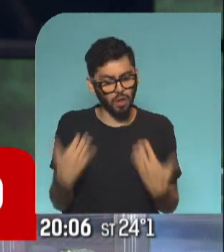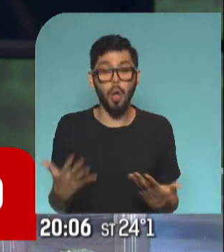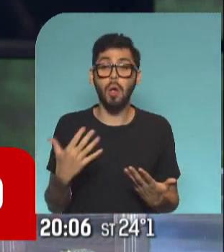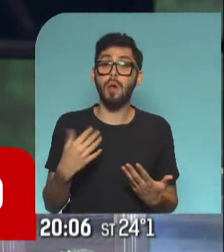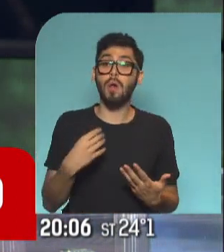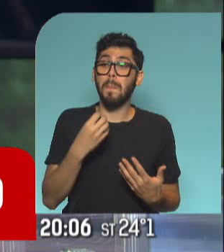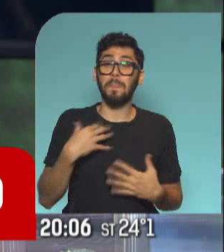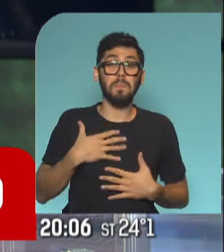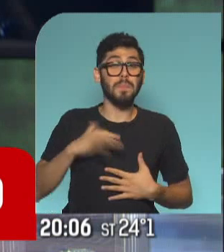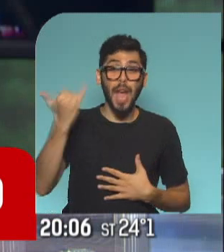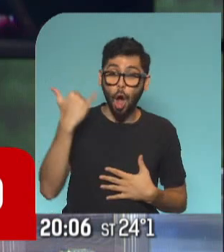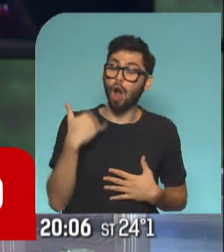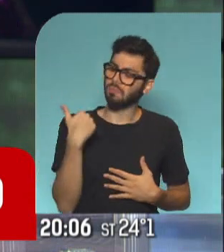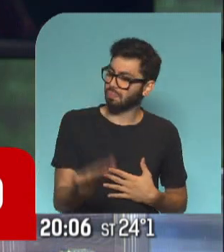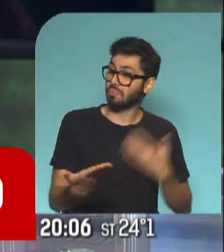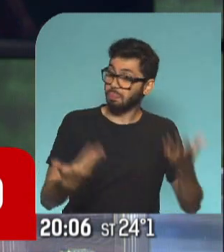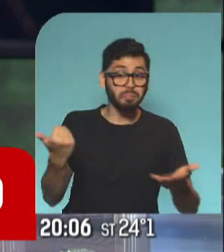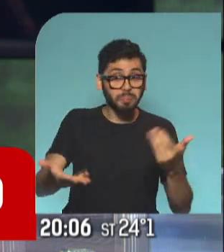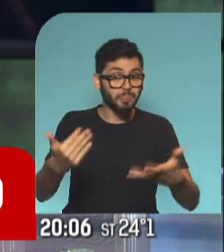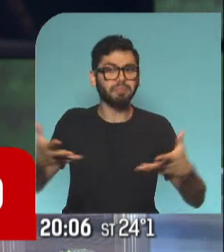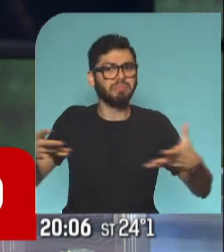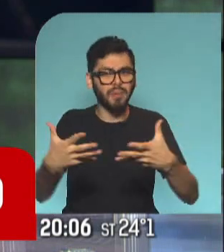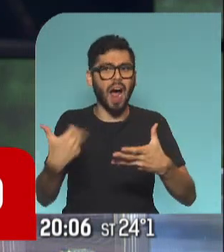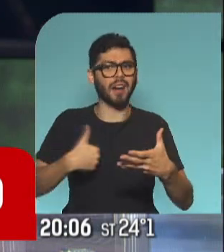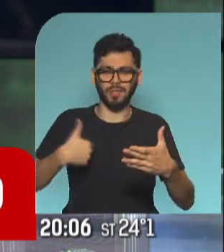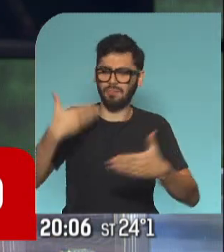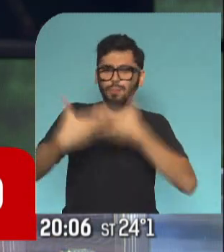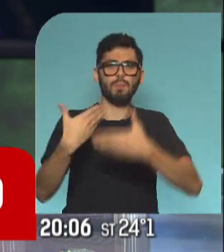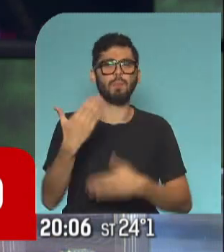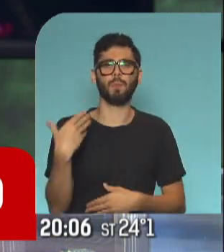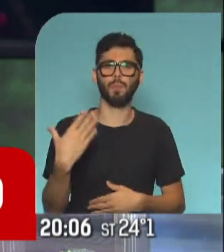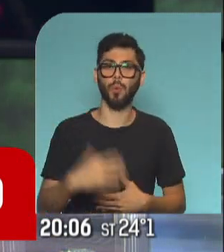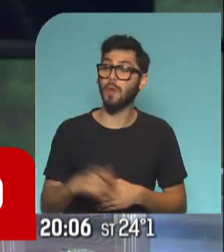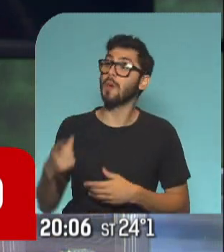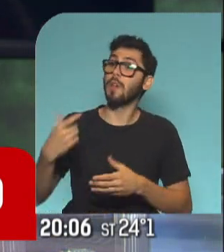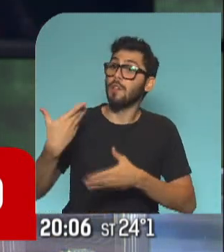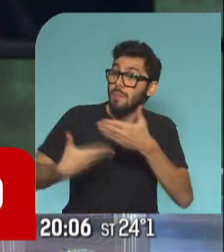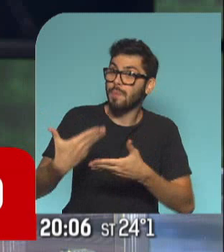lograr esta argentina que todos nos merecemos no va a interesar cada paso que del consejo